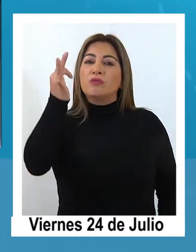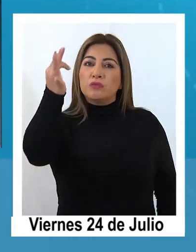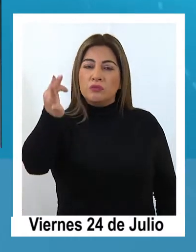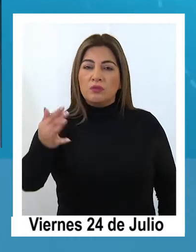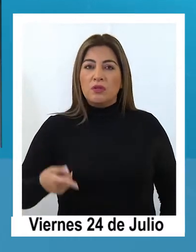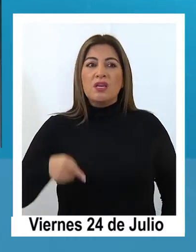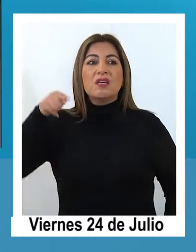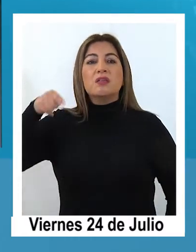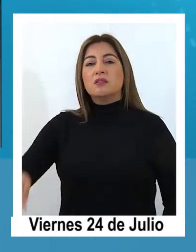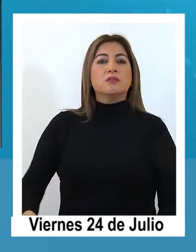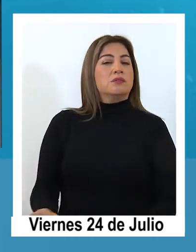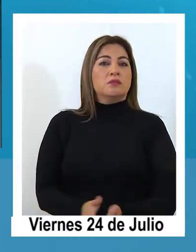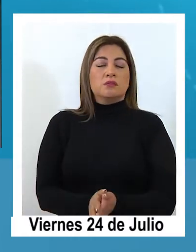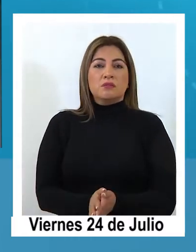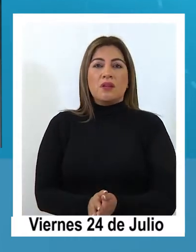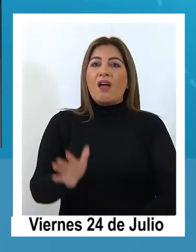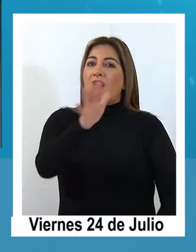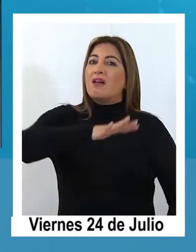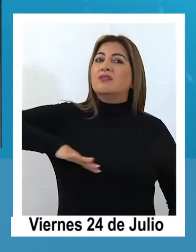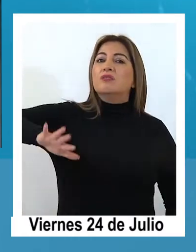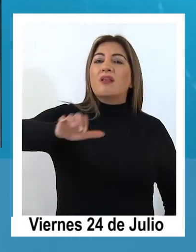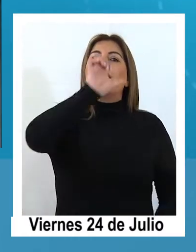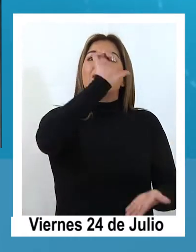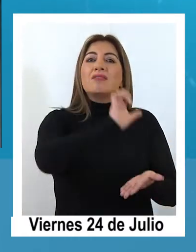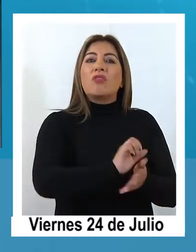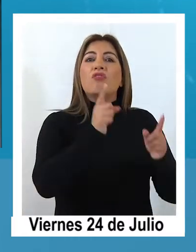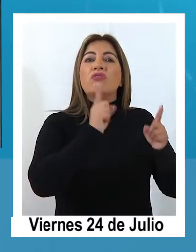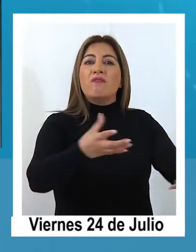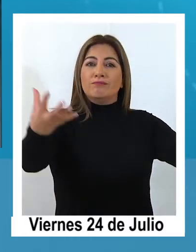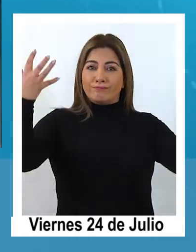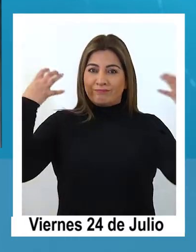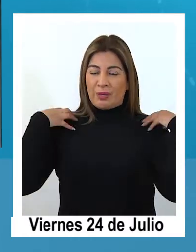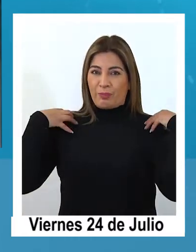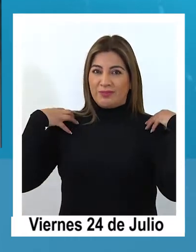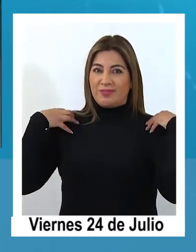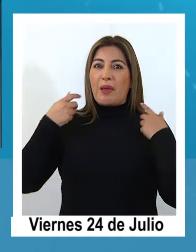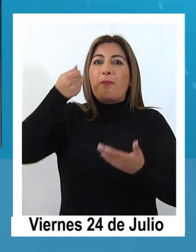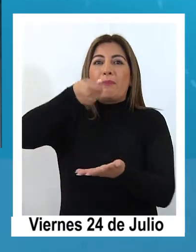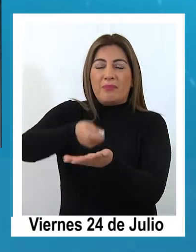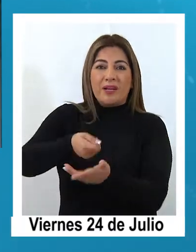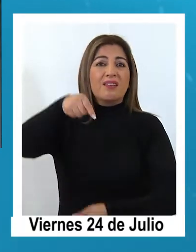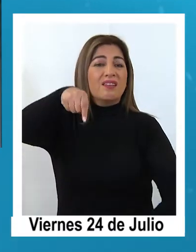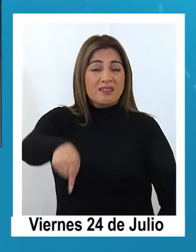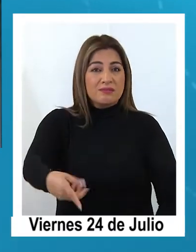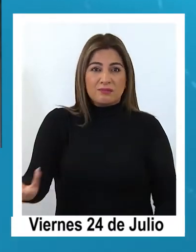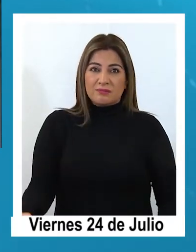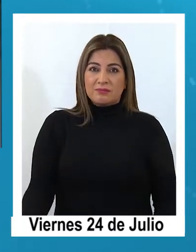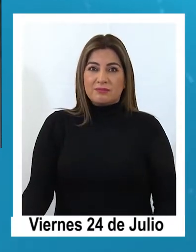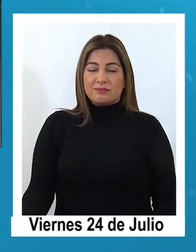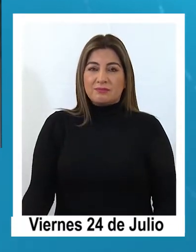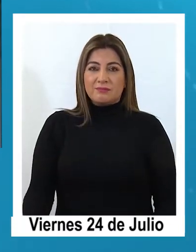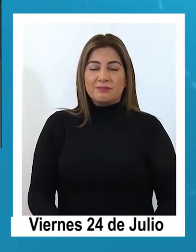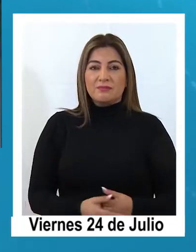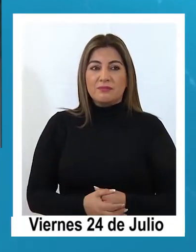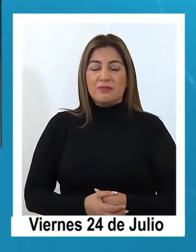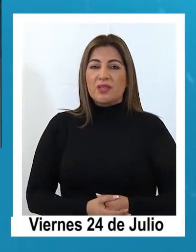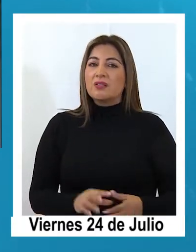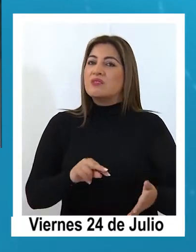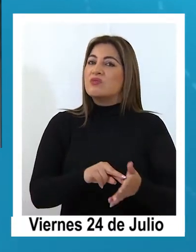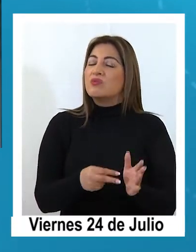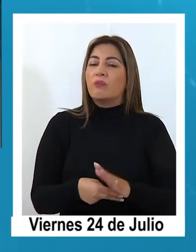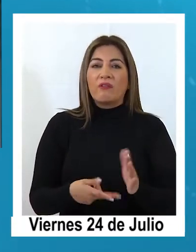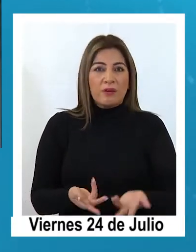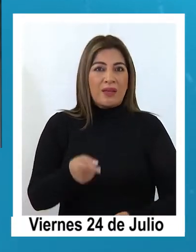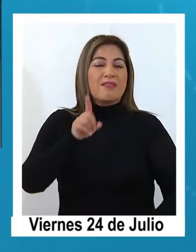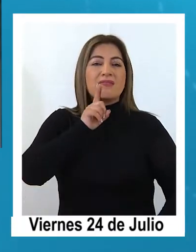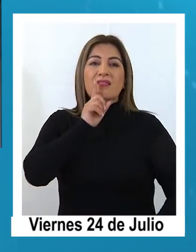afecta y que le afecta al conjunto de una comunidad es el Estado el que tiene que responder. Por tanto, es una medida práctica frente al déficit